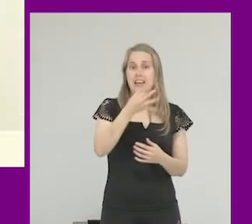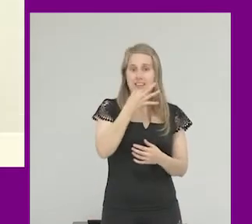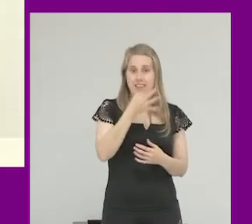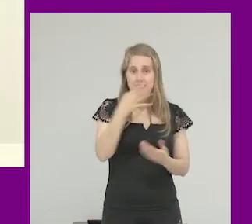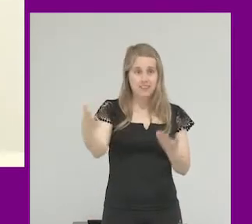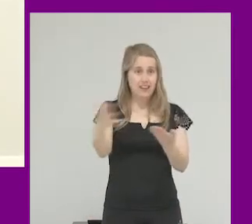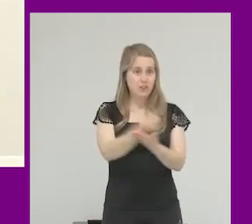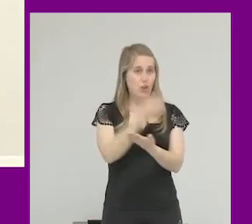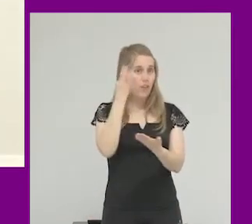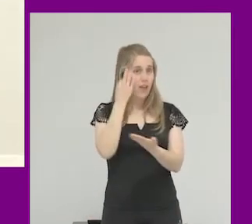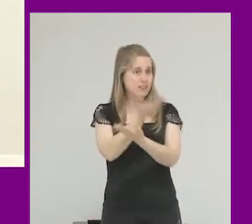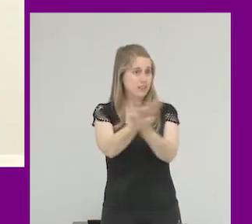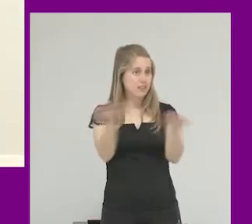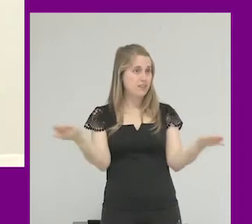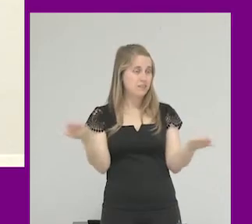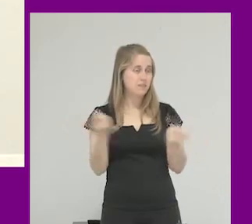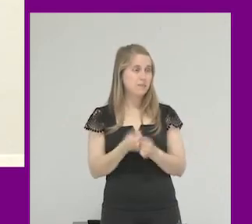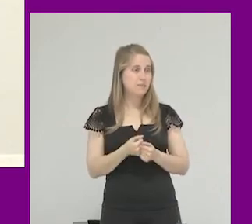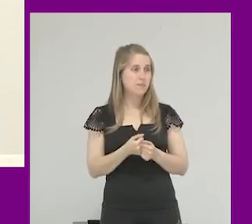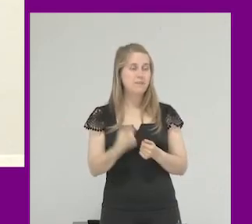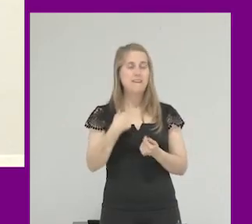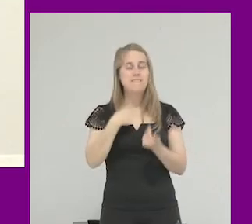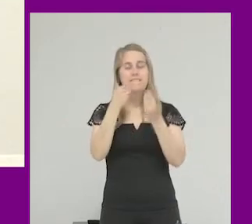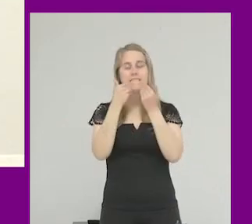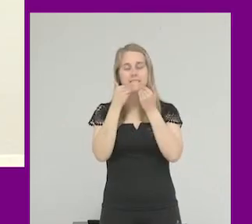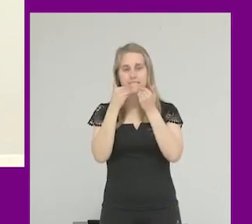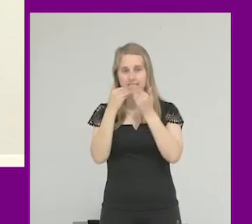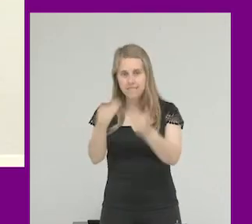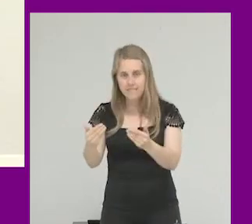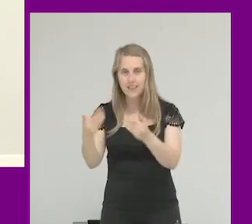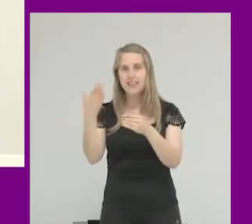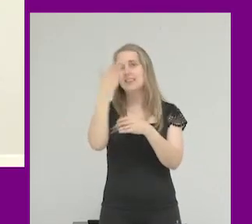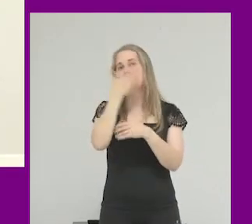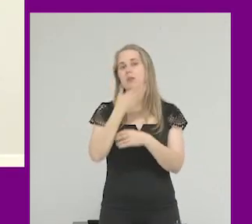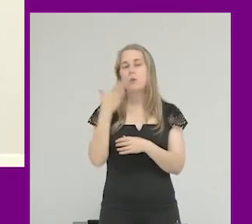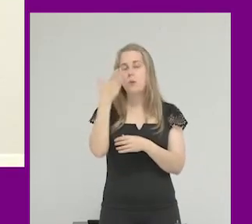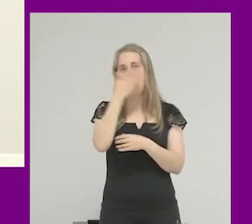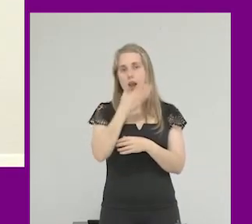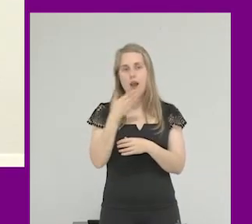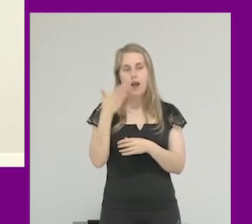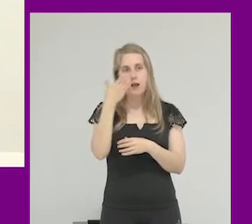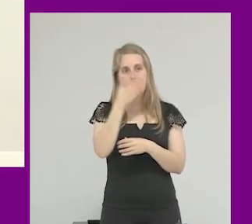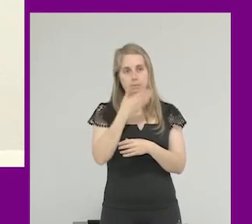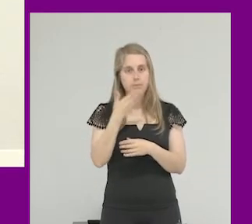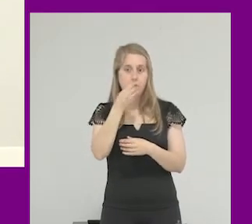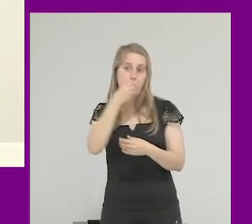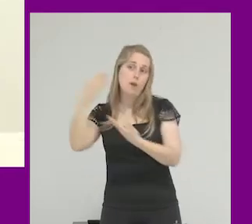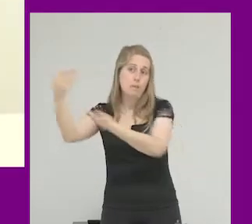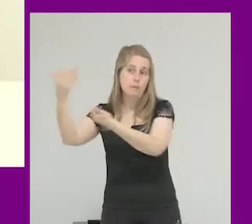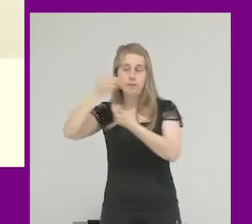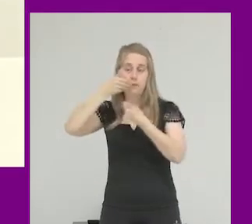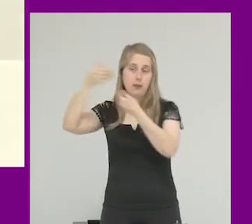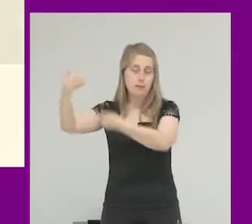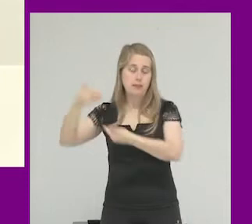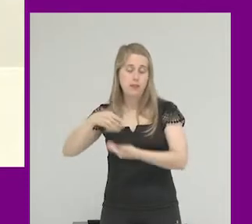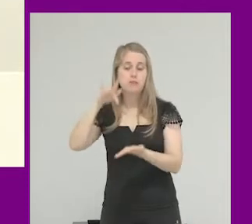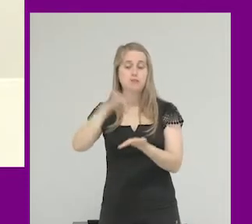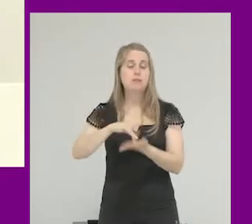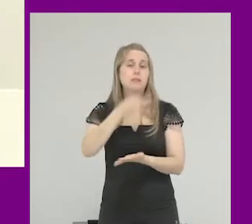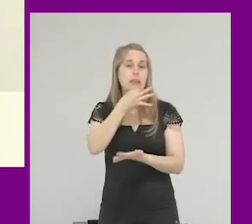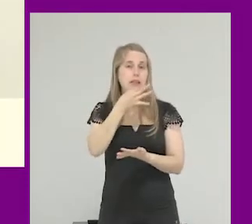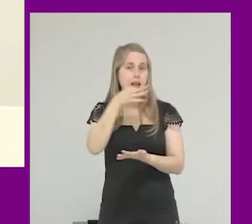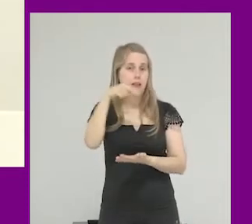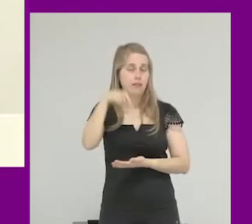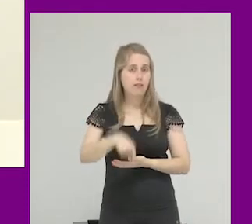a todas. Agradecer a la escuela que me hayáis invitado a participar esta tarde